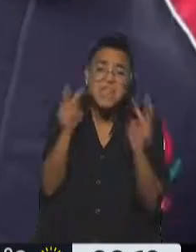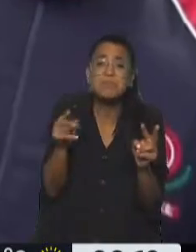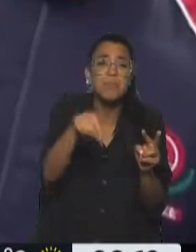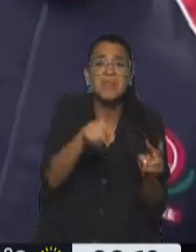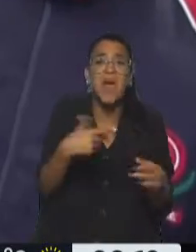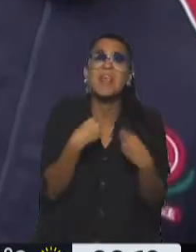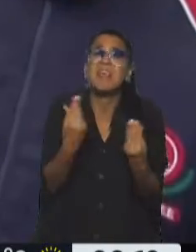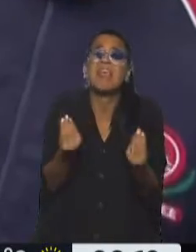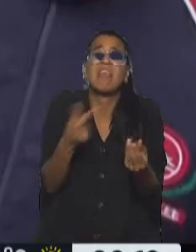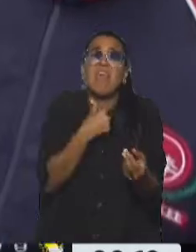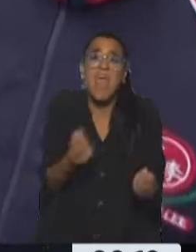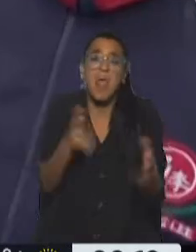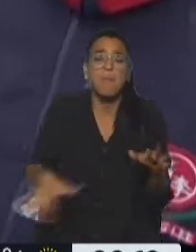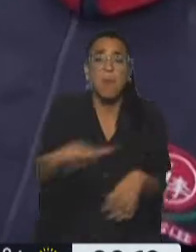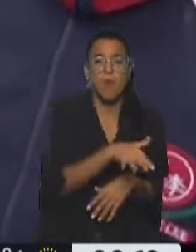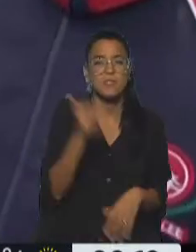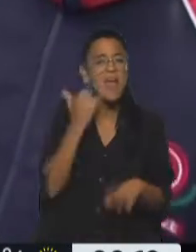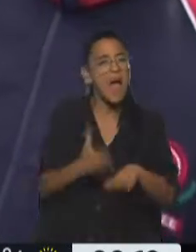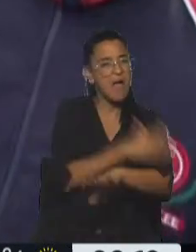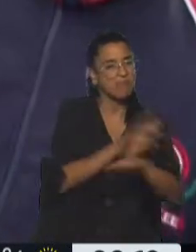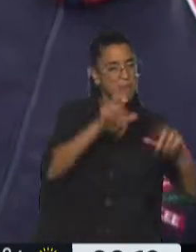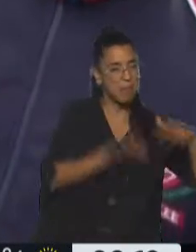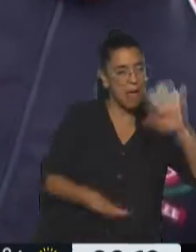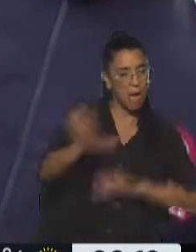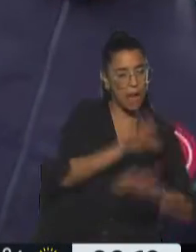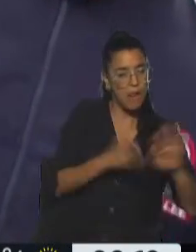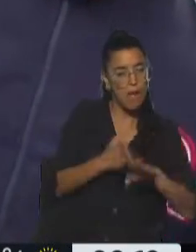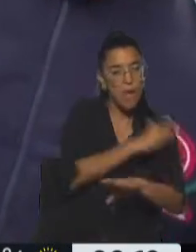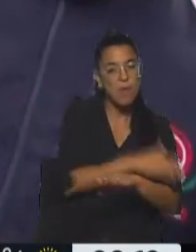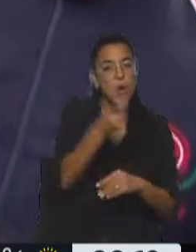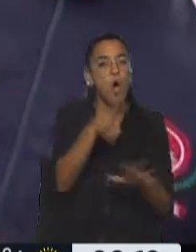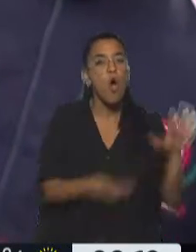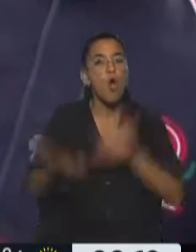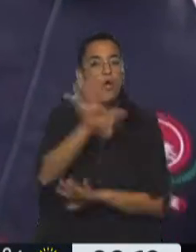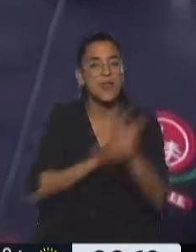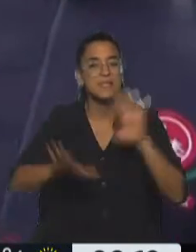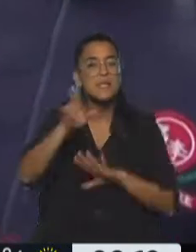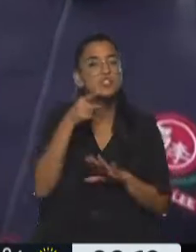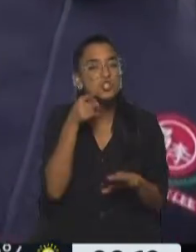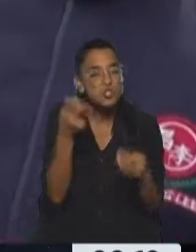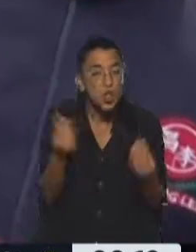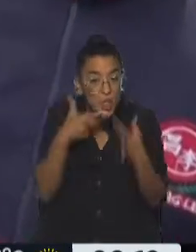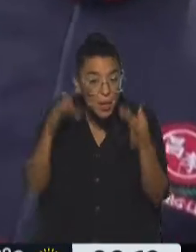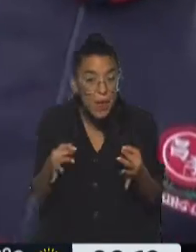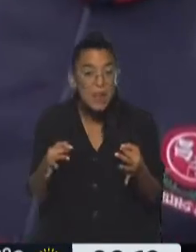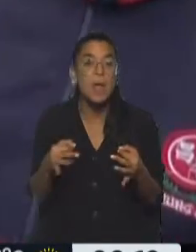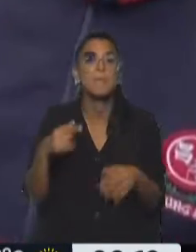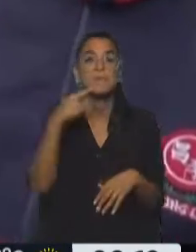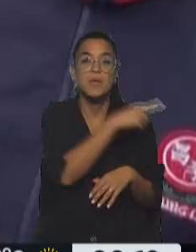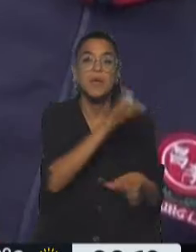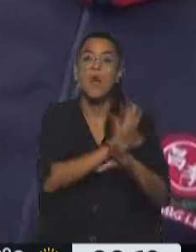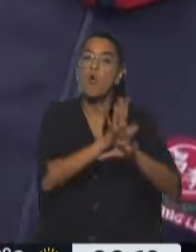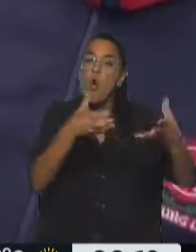popular. Esto ya ha sido premeditado realmente por una organización que realmente es el